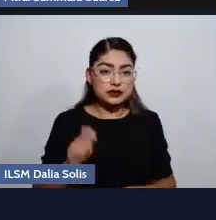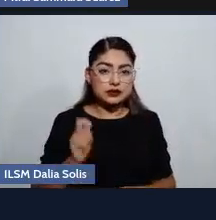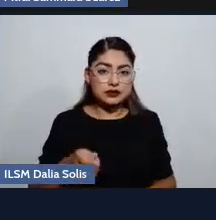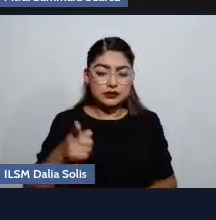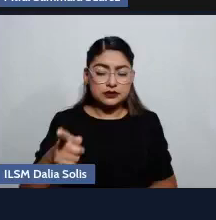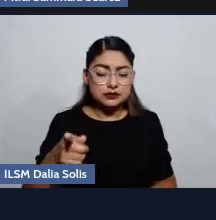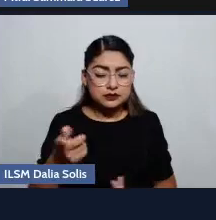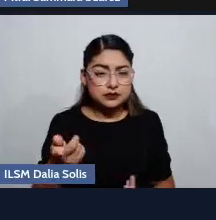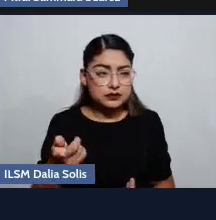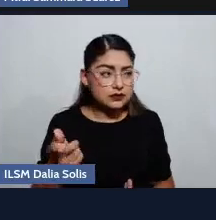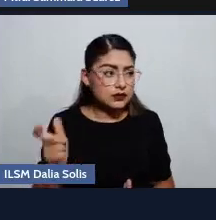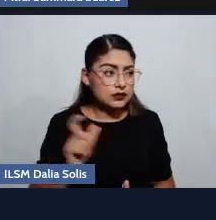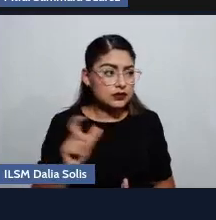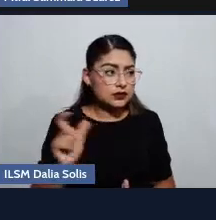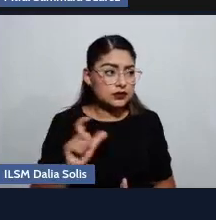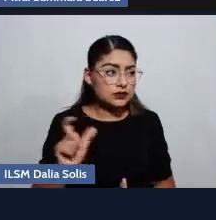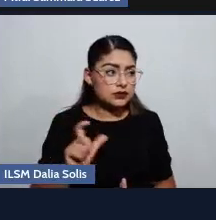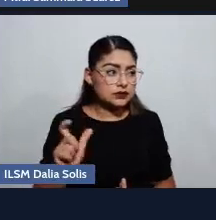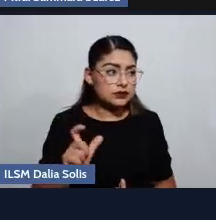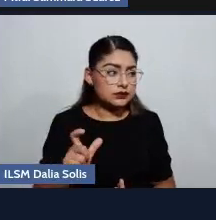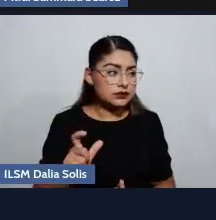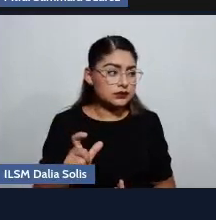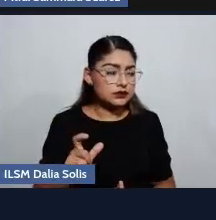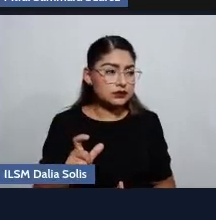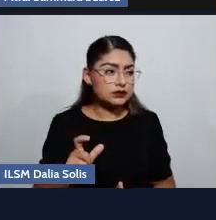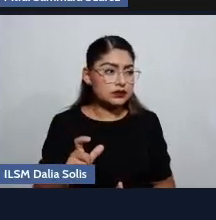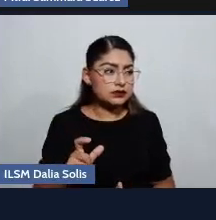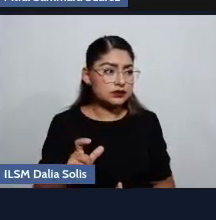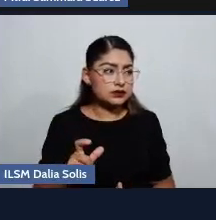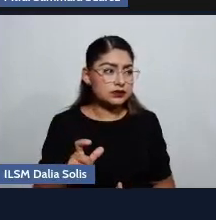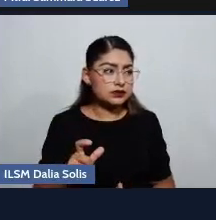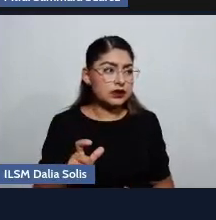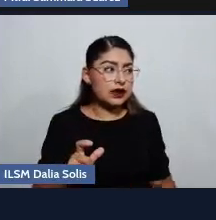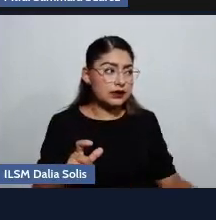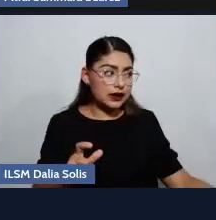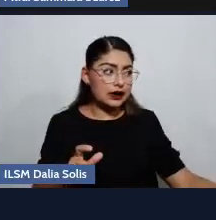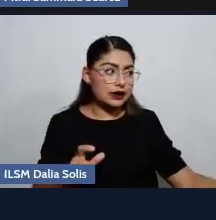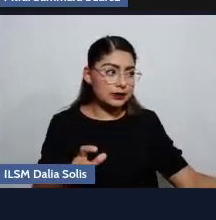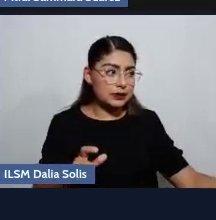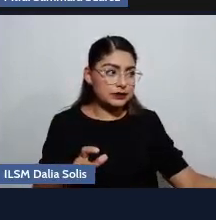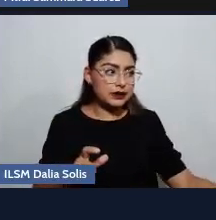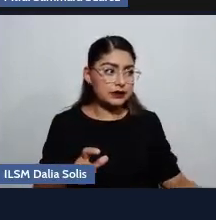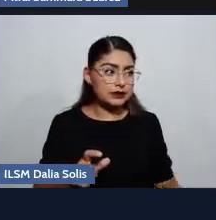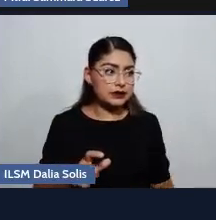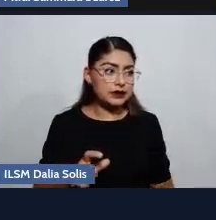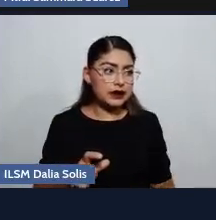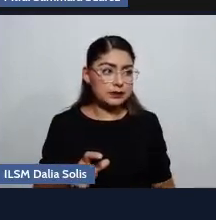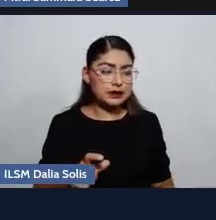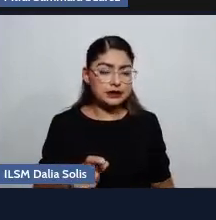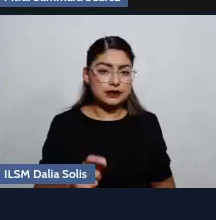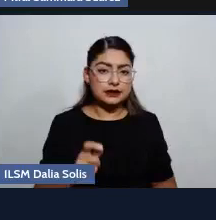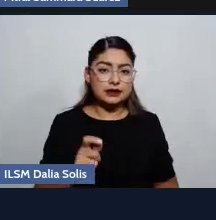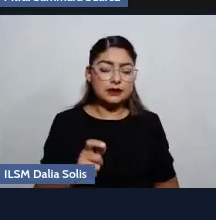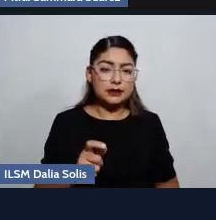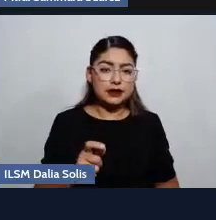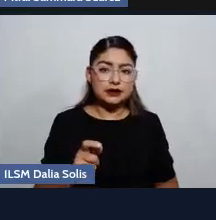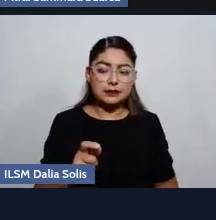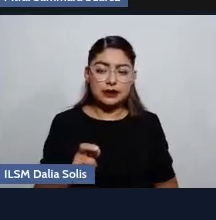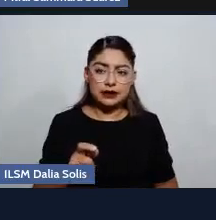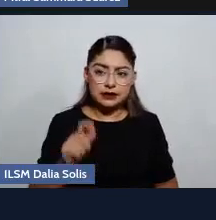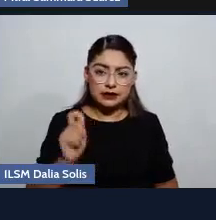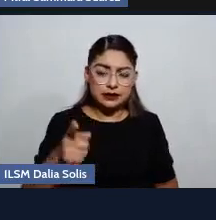la vejez, o sea, veámoslo así, o sea, la salud va por toda esta línea de vida. Entonces, justo la salud integral ve esto,